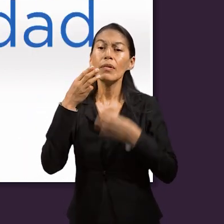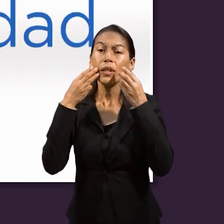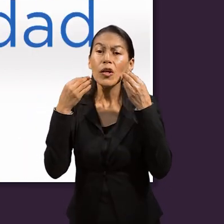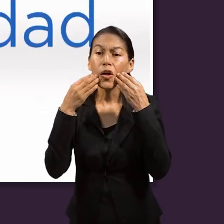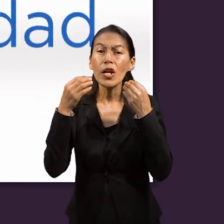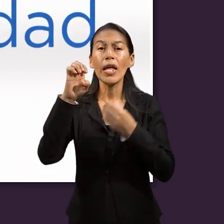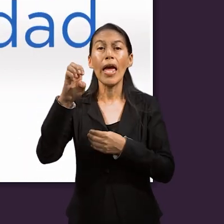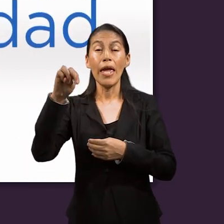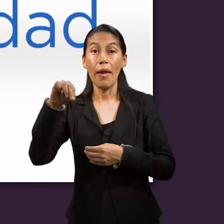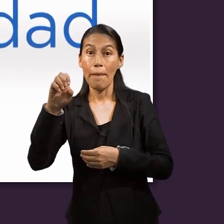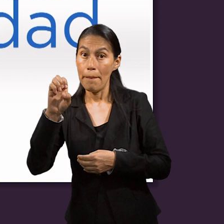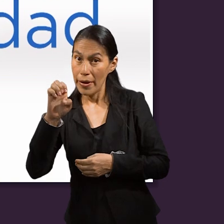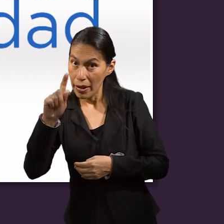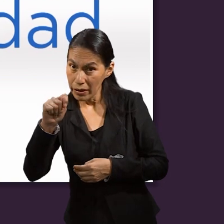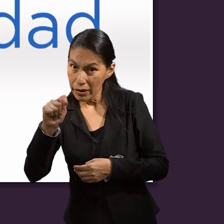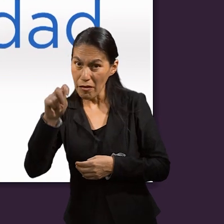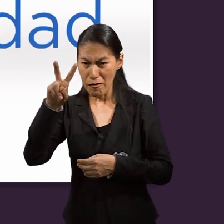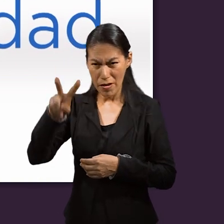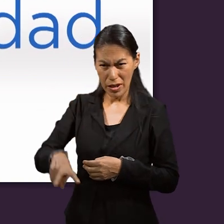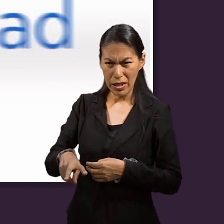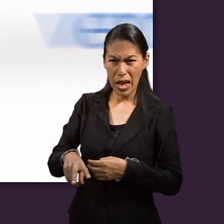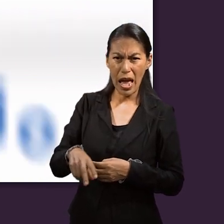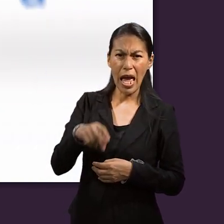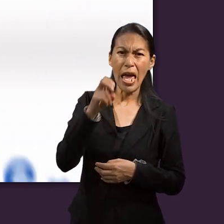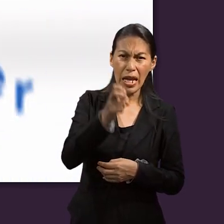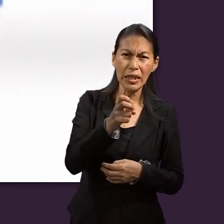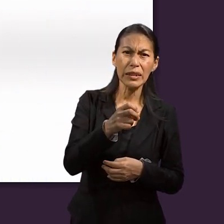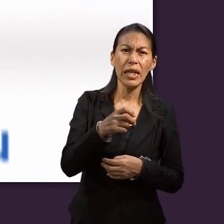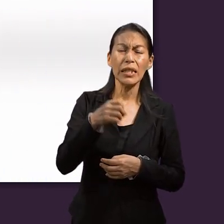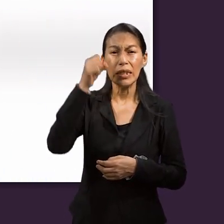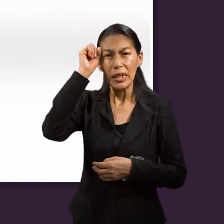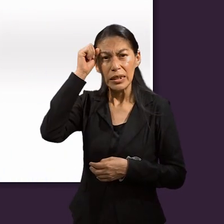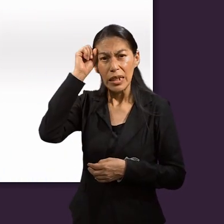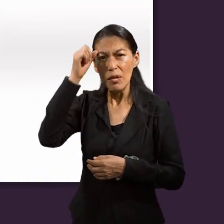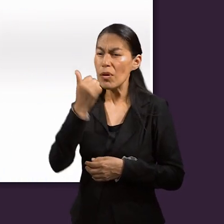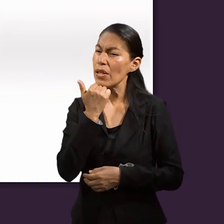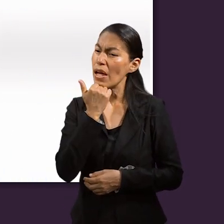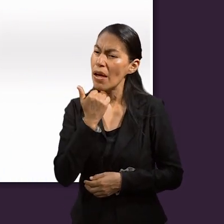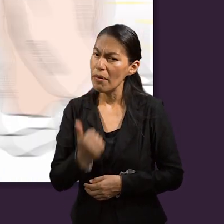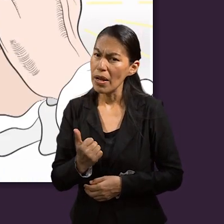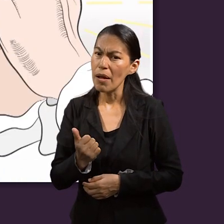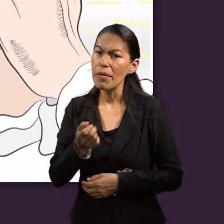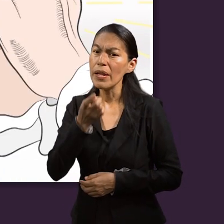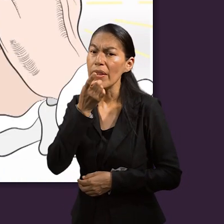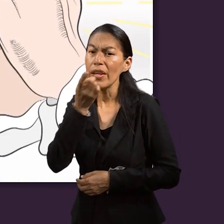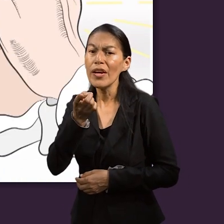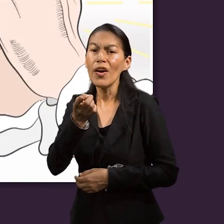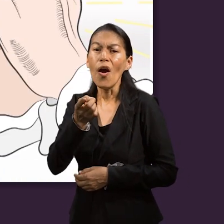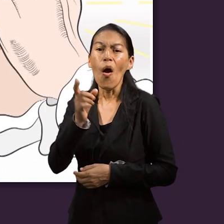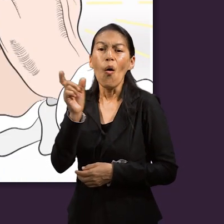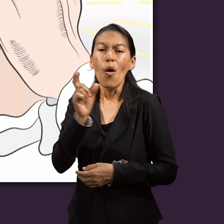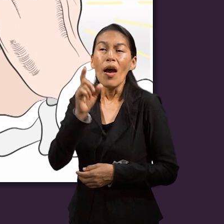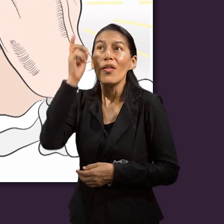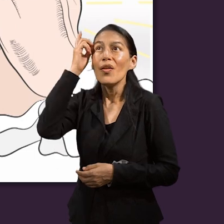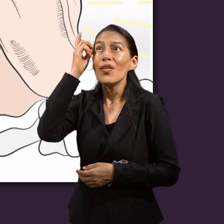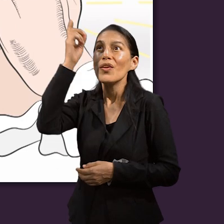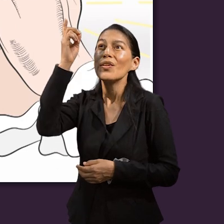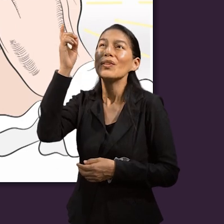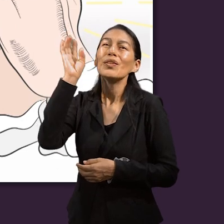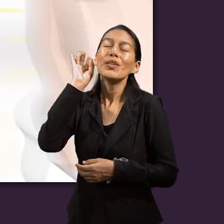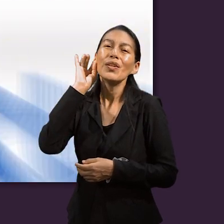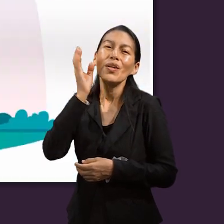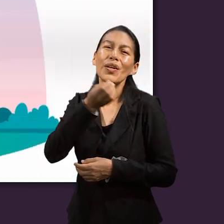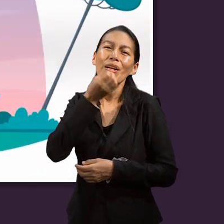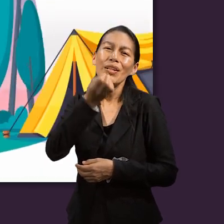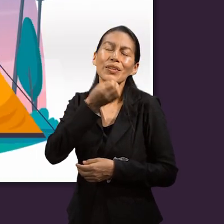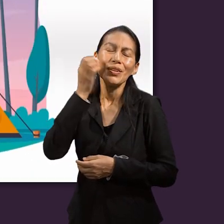verdad son las mismas que el siervo de abraham puso cuando bendijo a dios por haber escuchado su oración después de orar